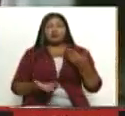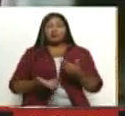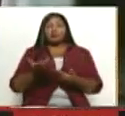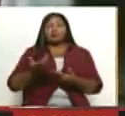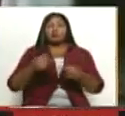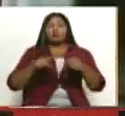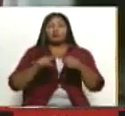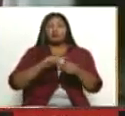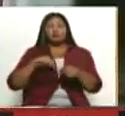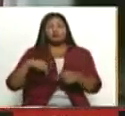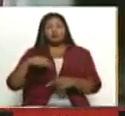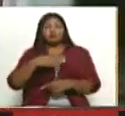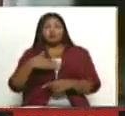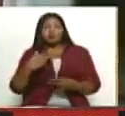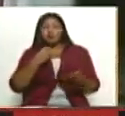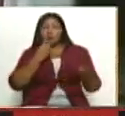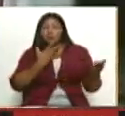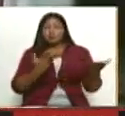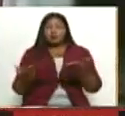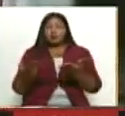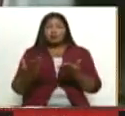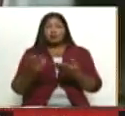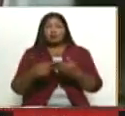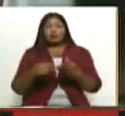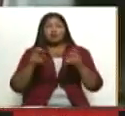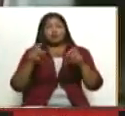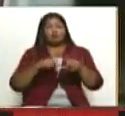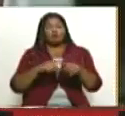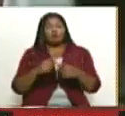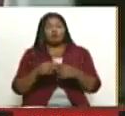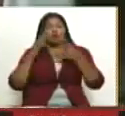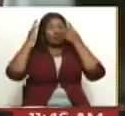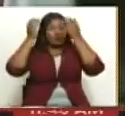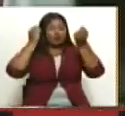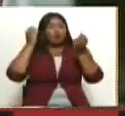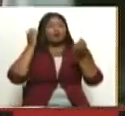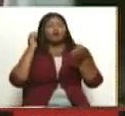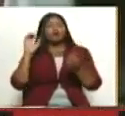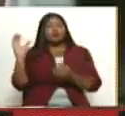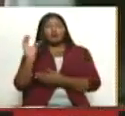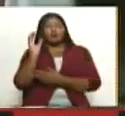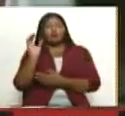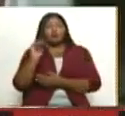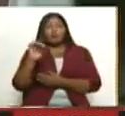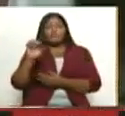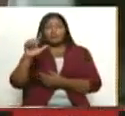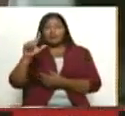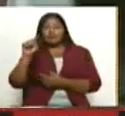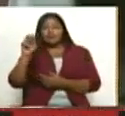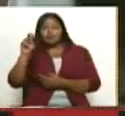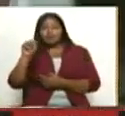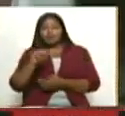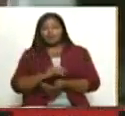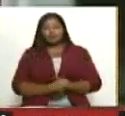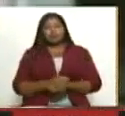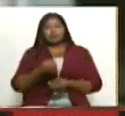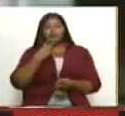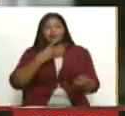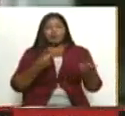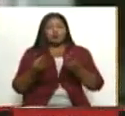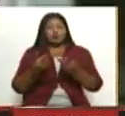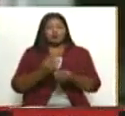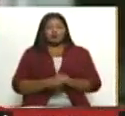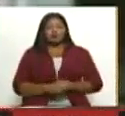Y queremos dar la bienvenida especialmente al nuevo embajador de Colombia, Milton Rengifo, en Venezuela. Bienvenido,